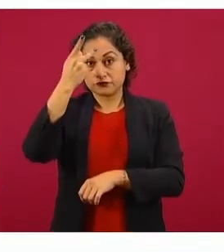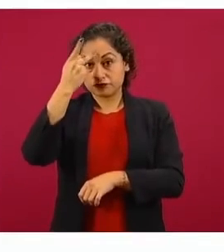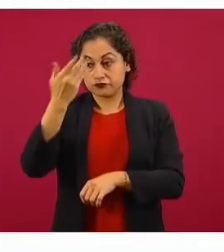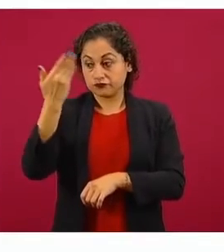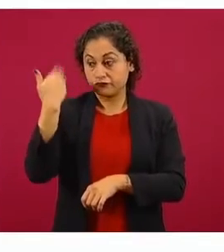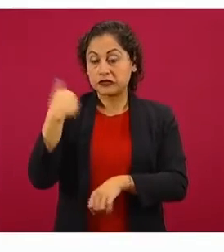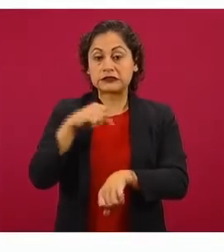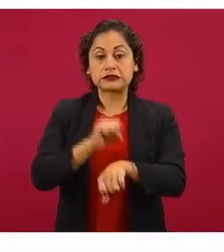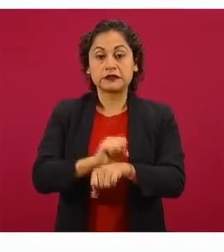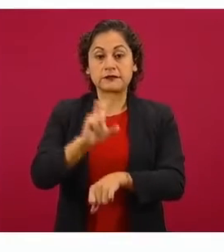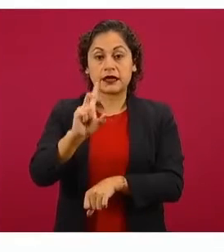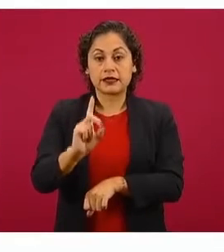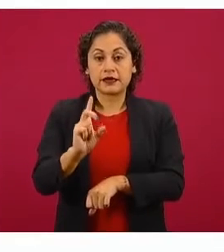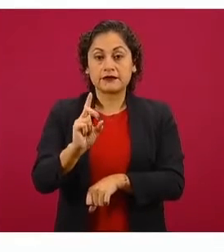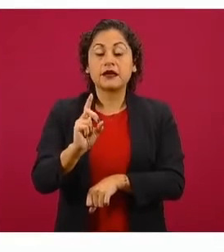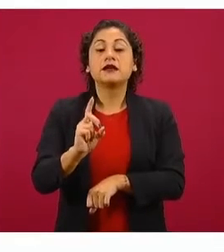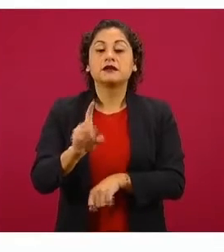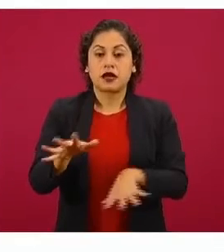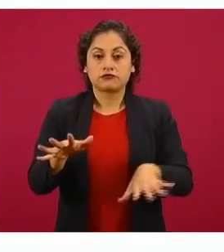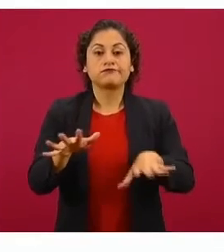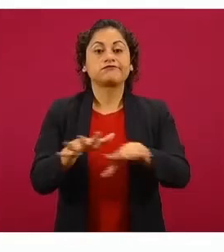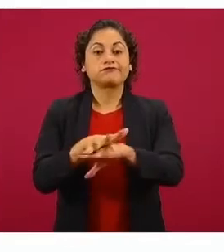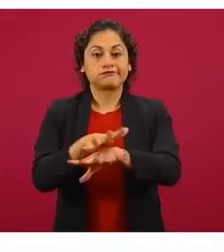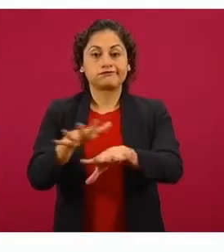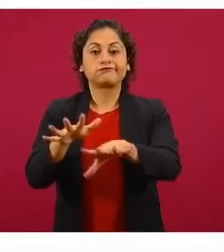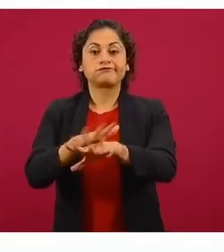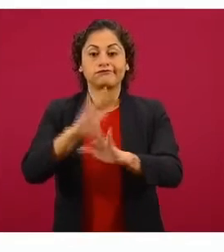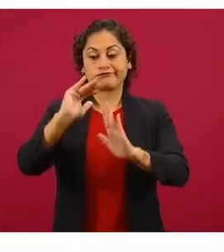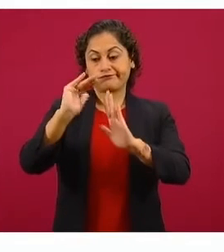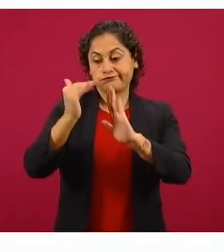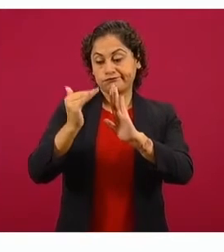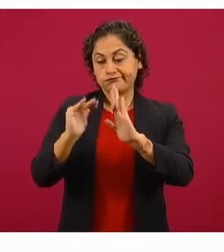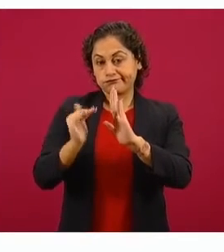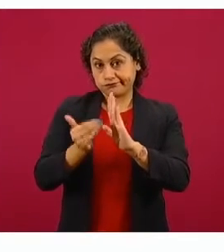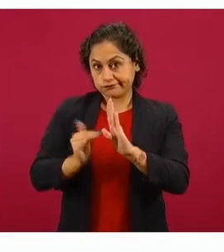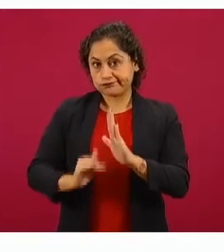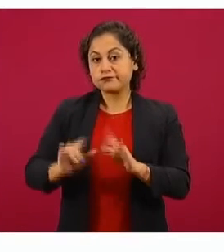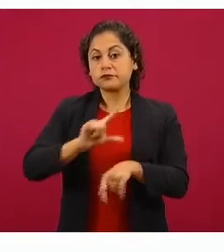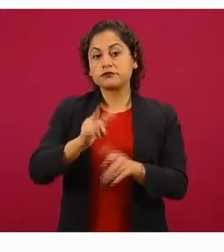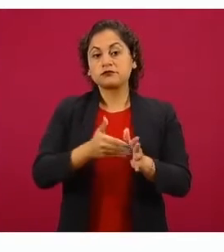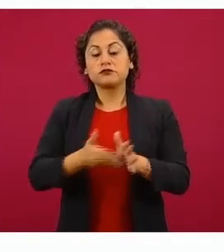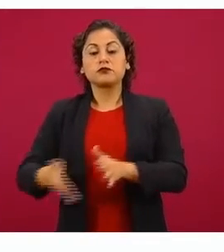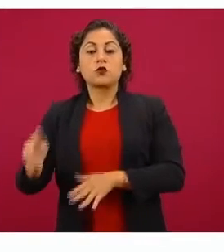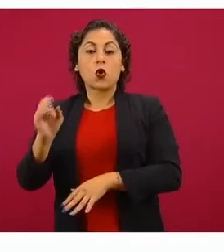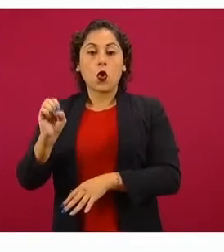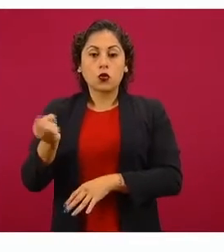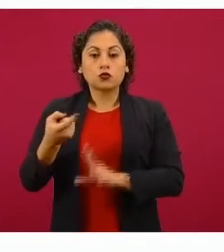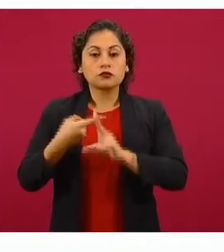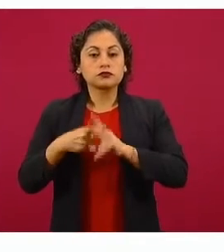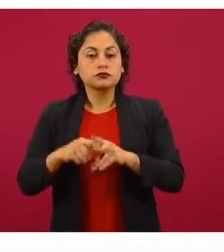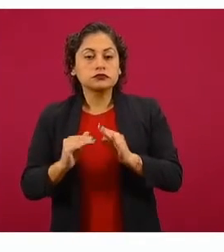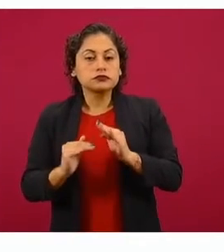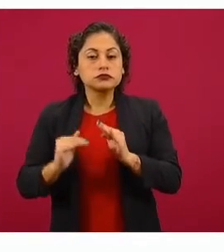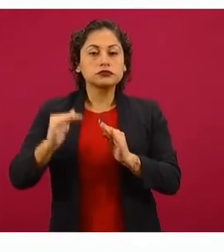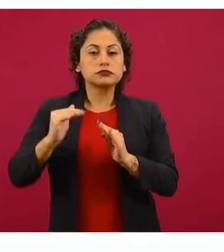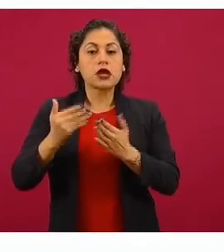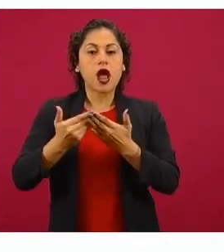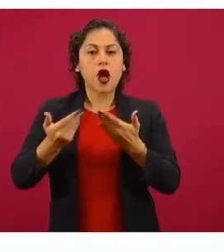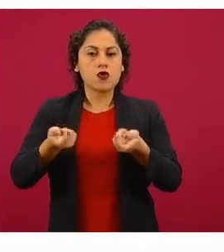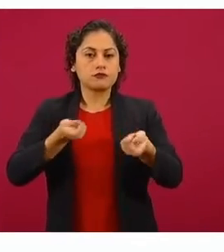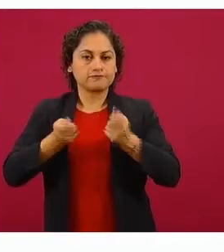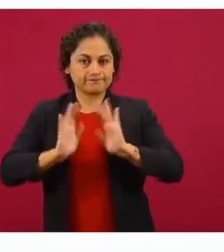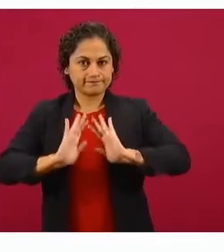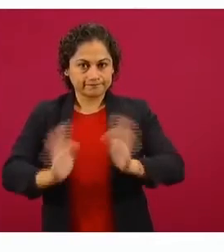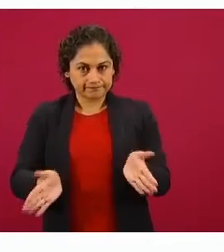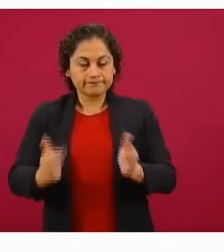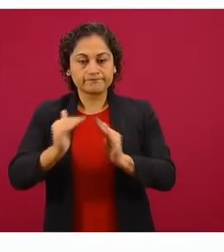semana 30 del año, empezó a descender, un poco de incremento rumbo al otoño, nuevamente ahora ya ha entrado en fase de control y